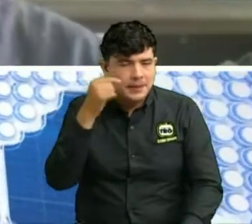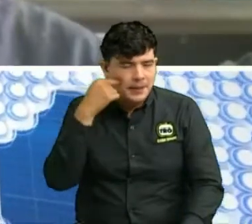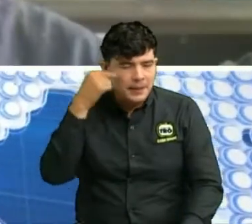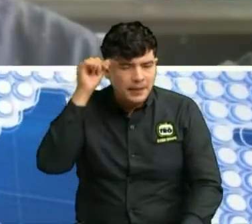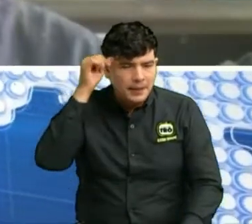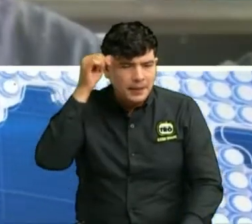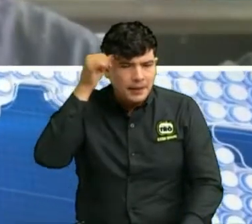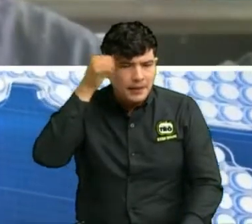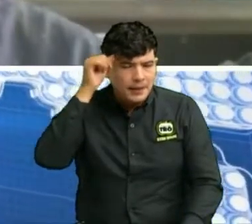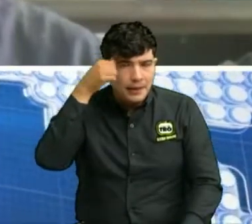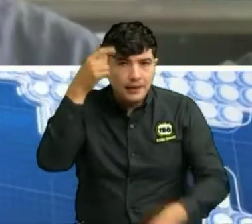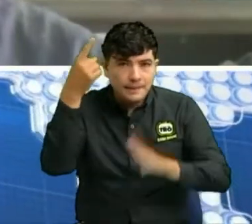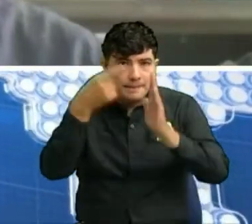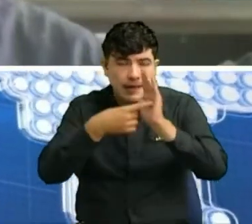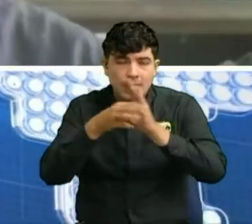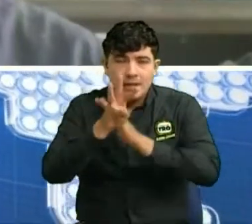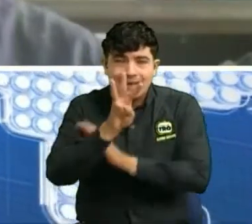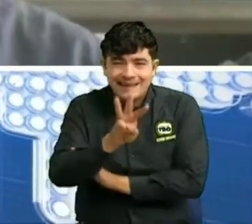Tengo